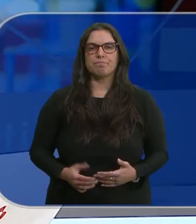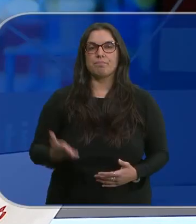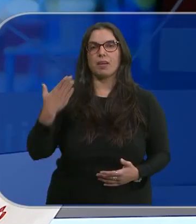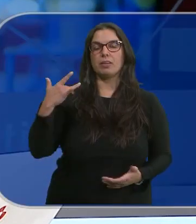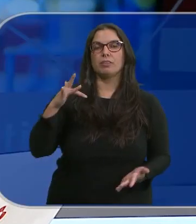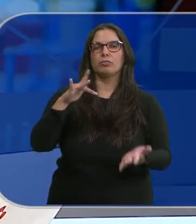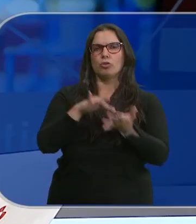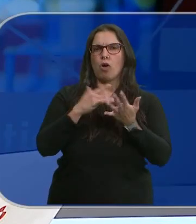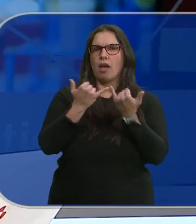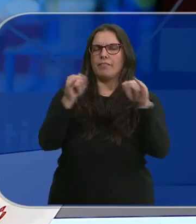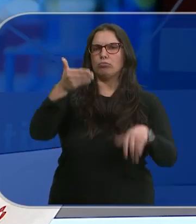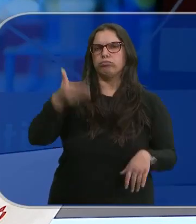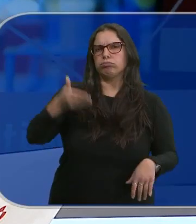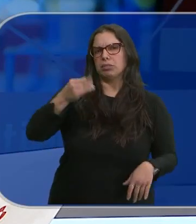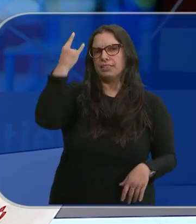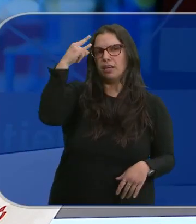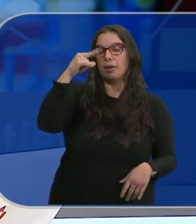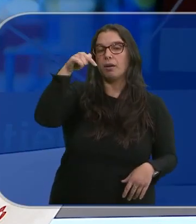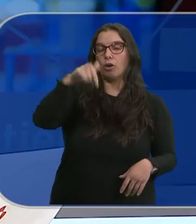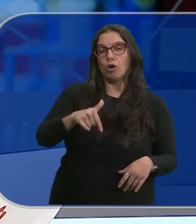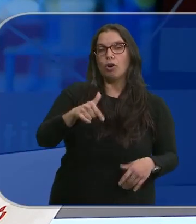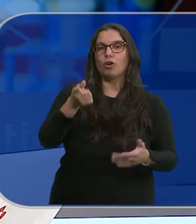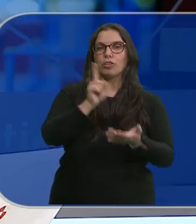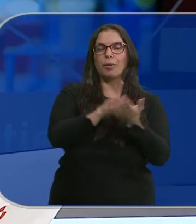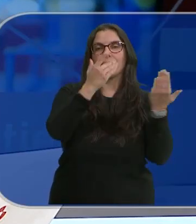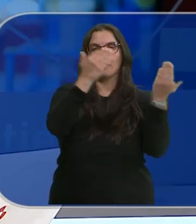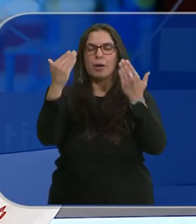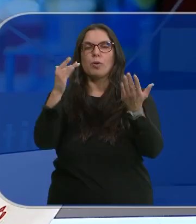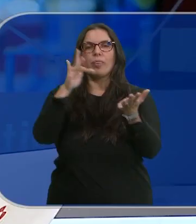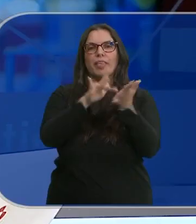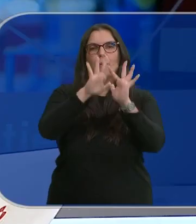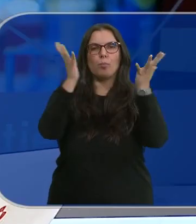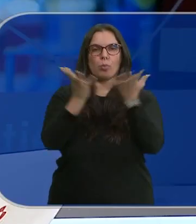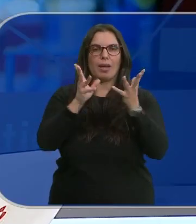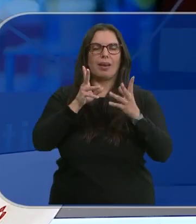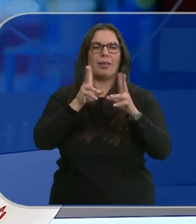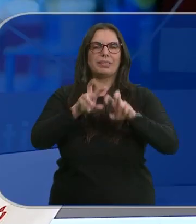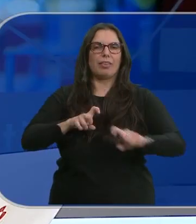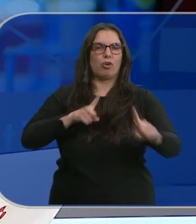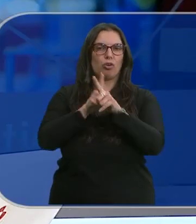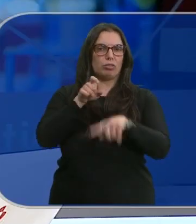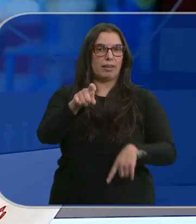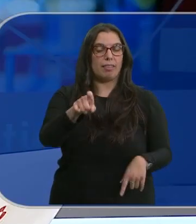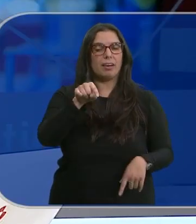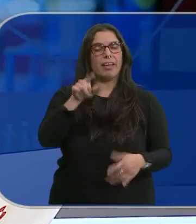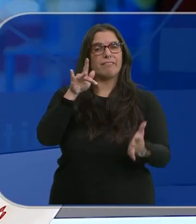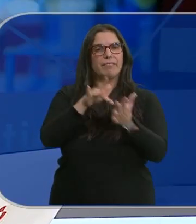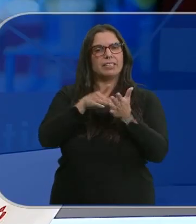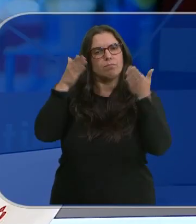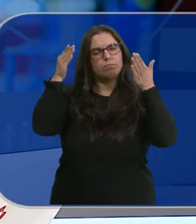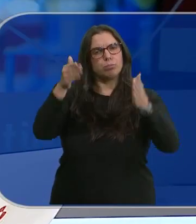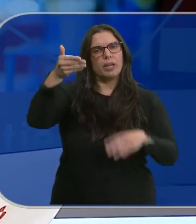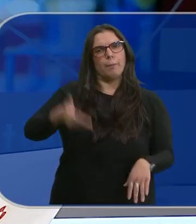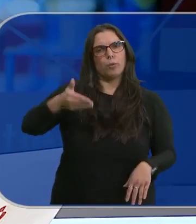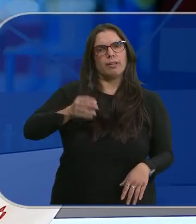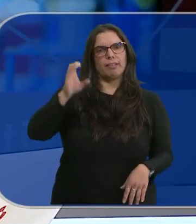Ayer se celebró un gran evento en Salamanca y hoy seguimos conmemorando el Día Mundial de la Investigación contra el Cáncer, una fecha en la que se pone el foco en la